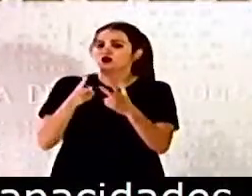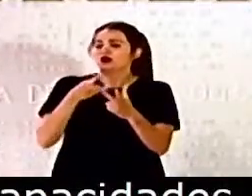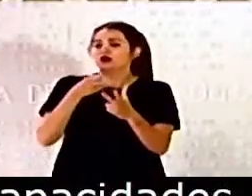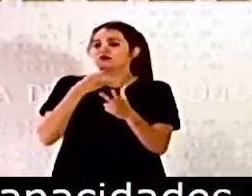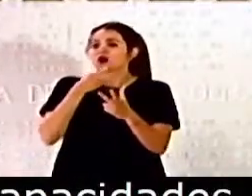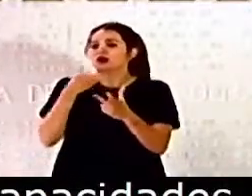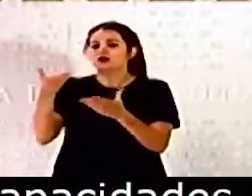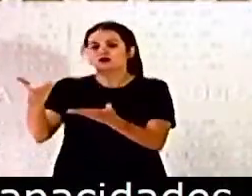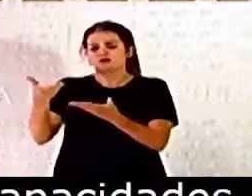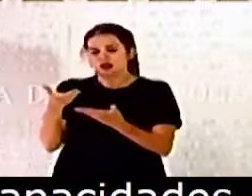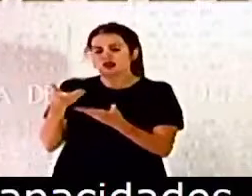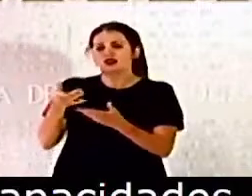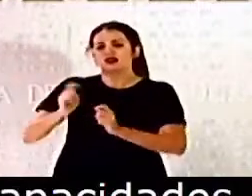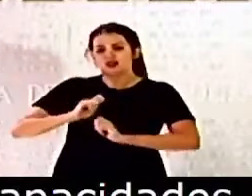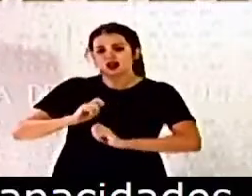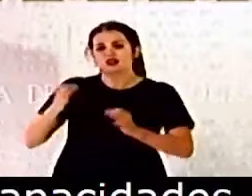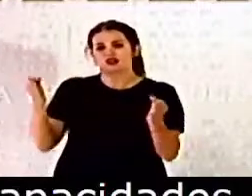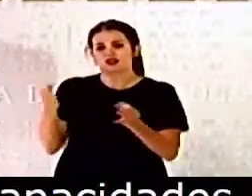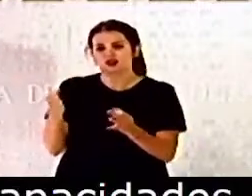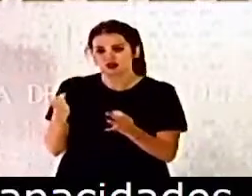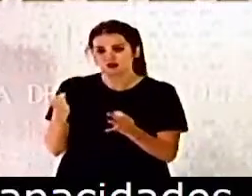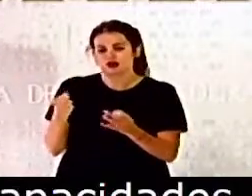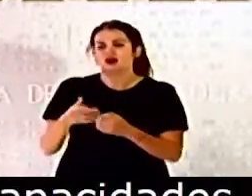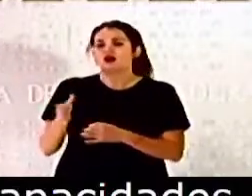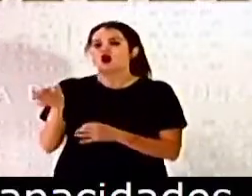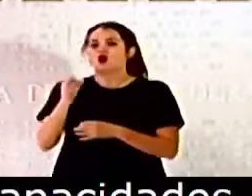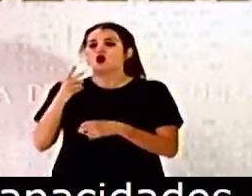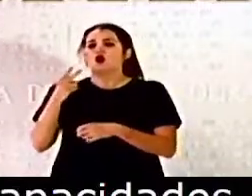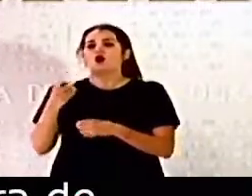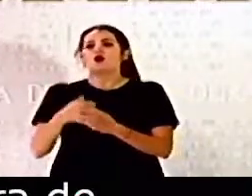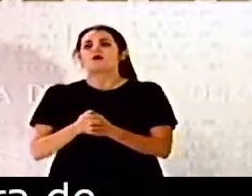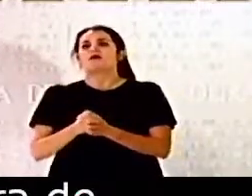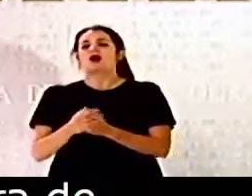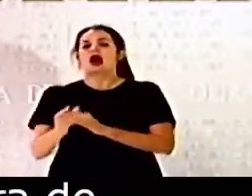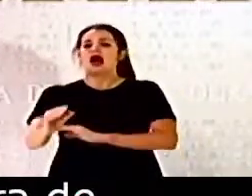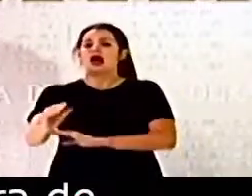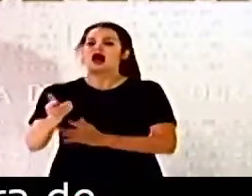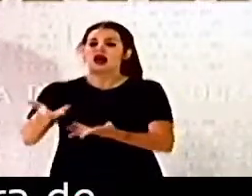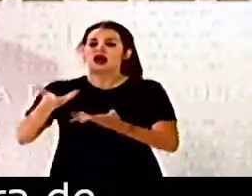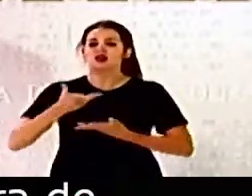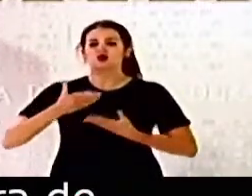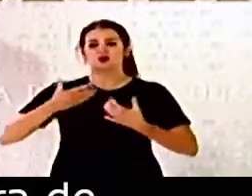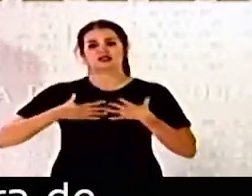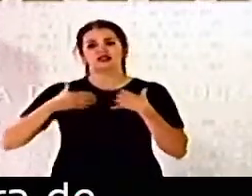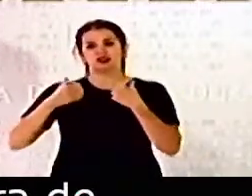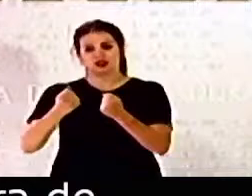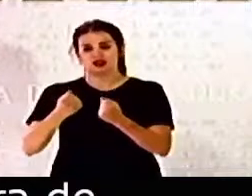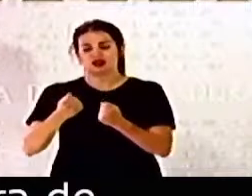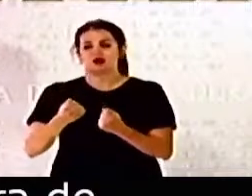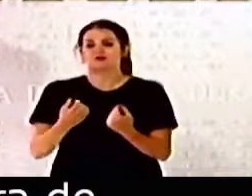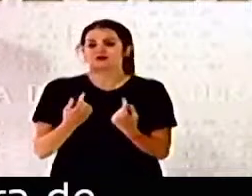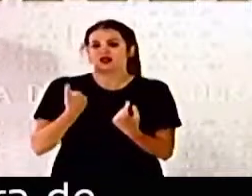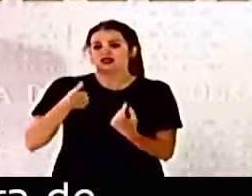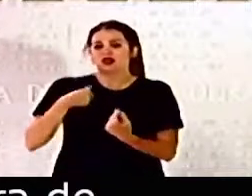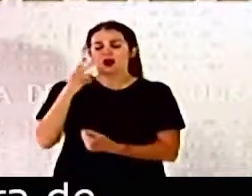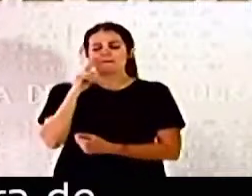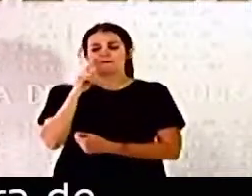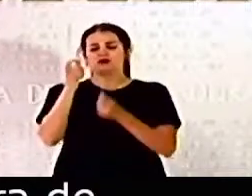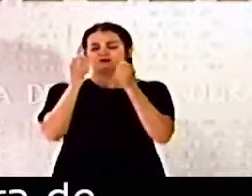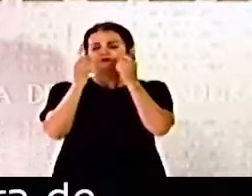protección sanitaria, es cuando uno se da cuenta ante la dimensión de la situación en la que estamos viviendo, ¿no?